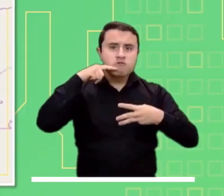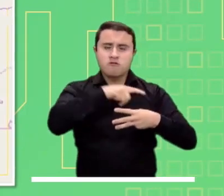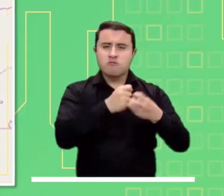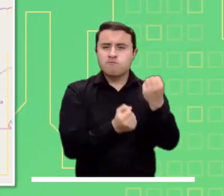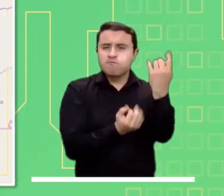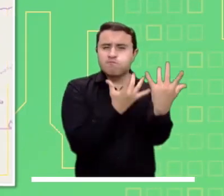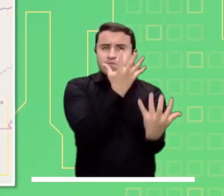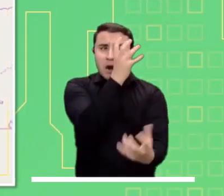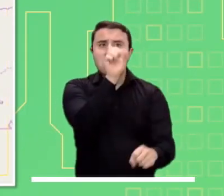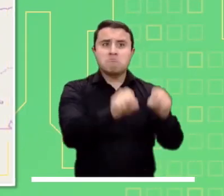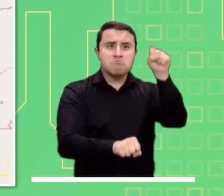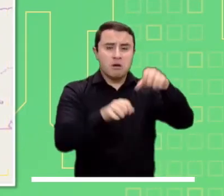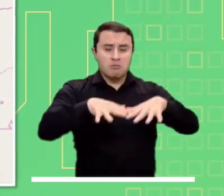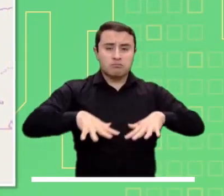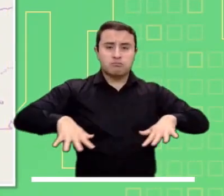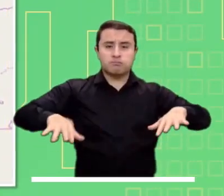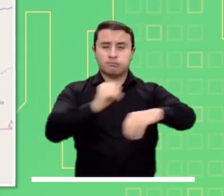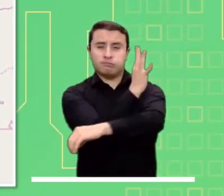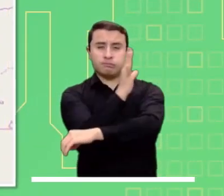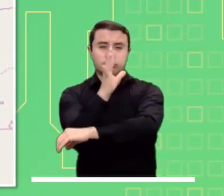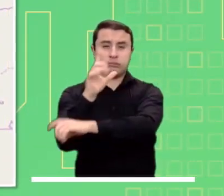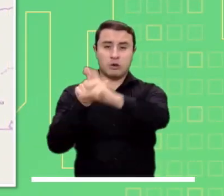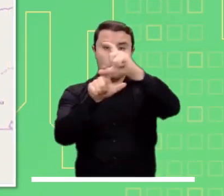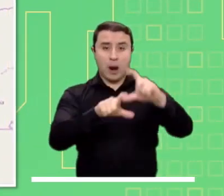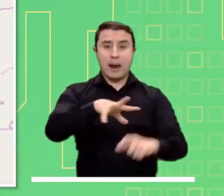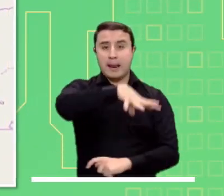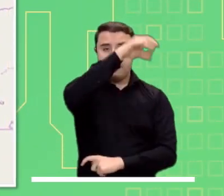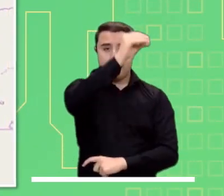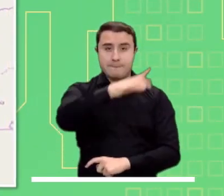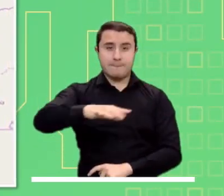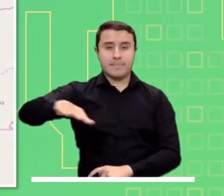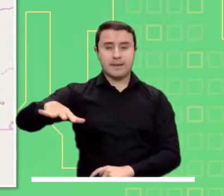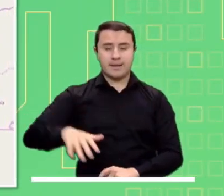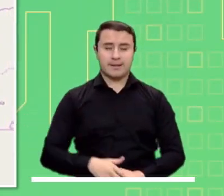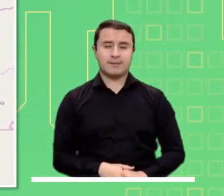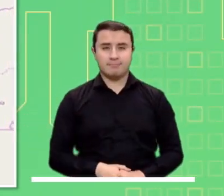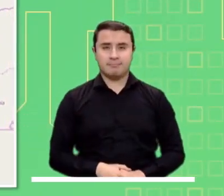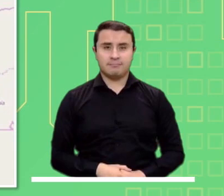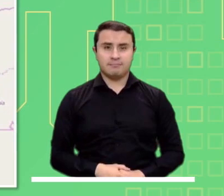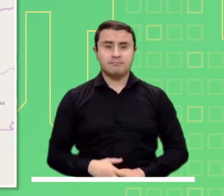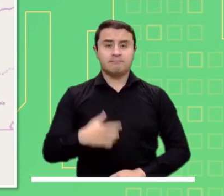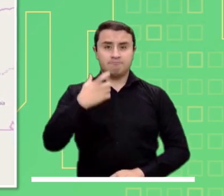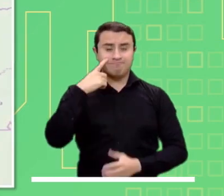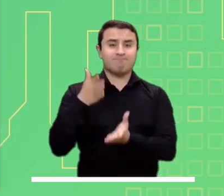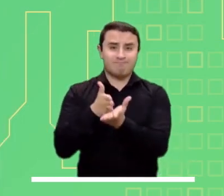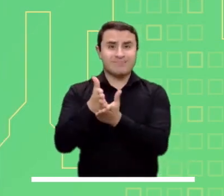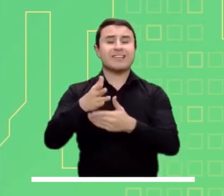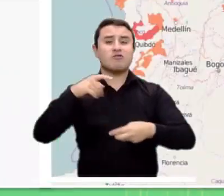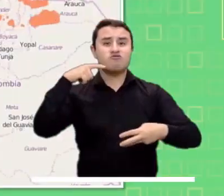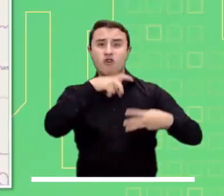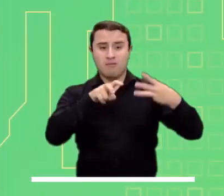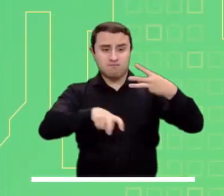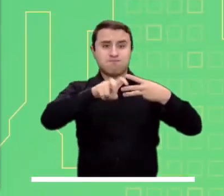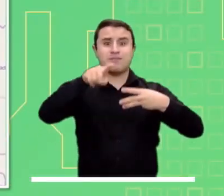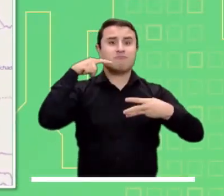Alerta roja por alta probabilidad de incendios de la cobertura vegetal en zonas de La Guajira y Magdalena.